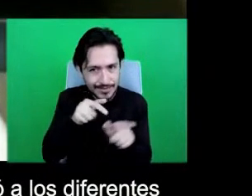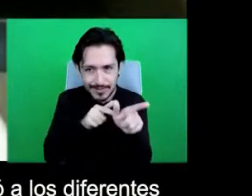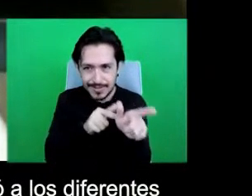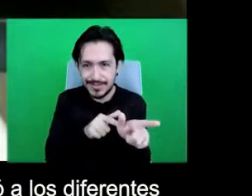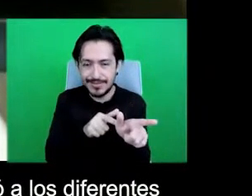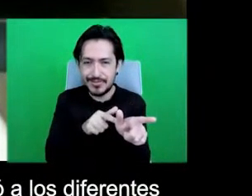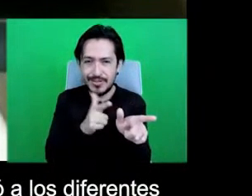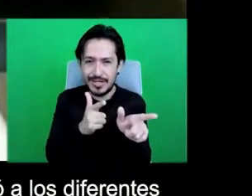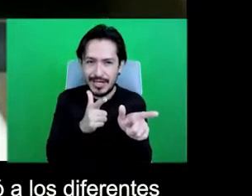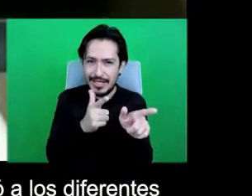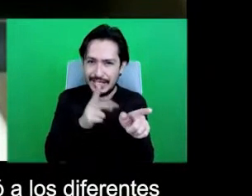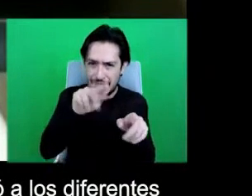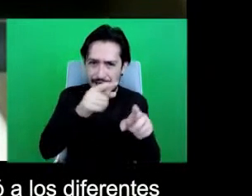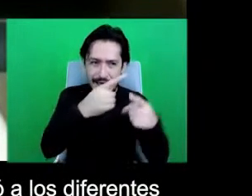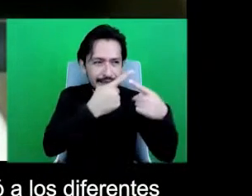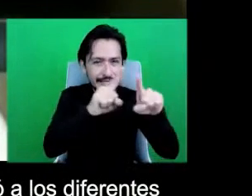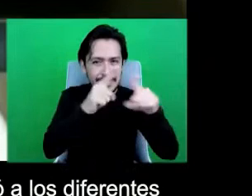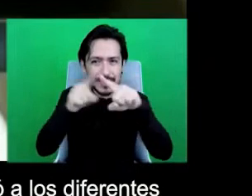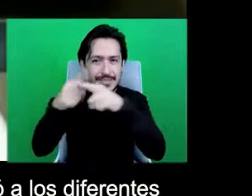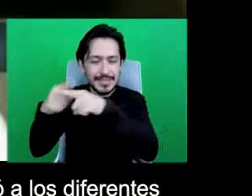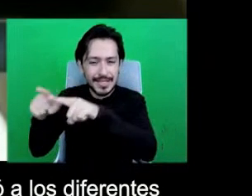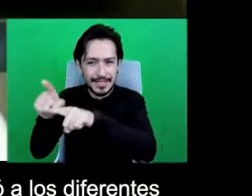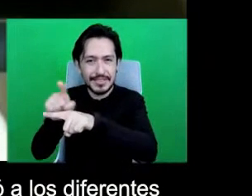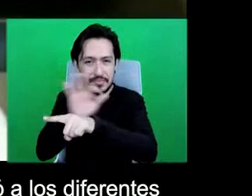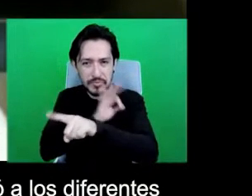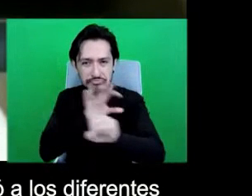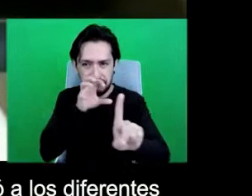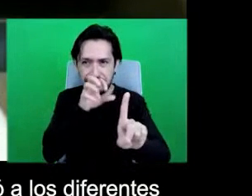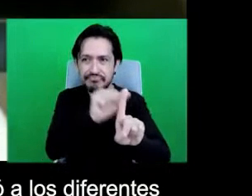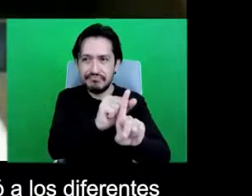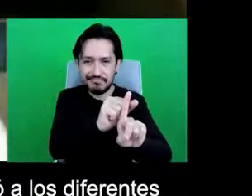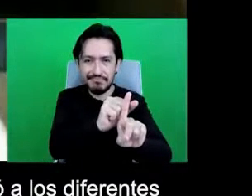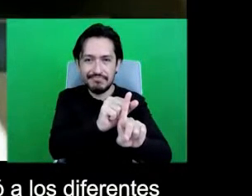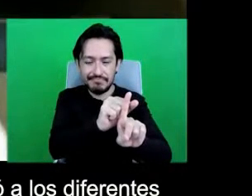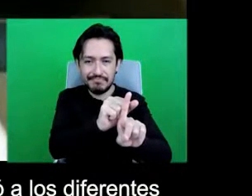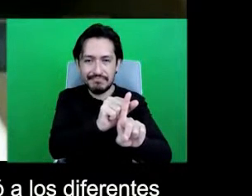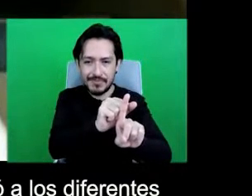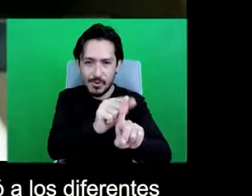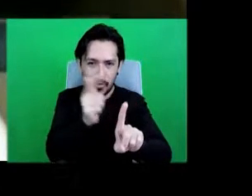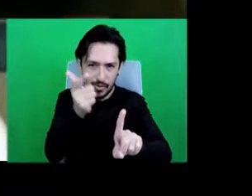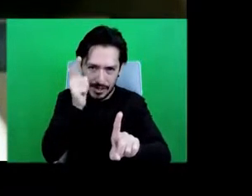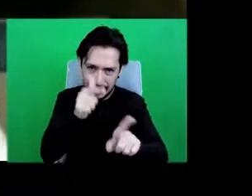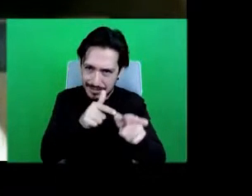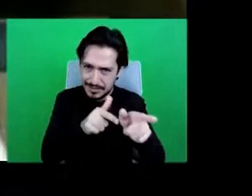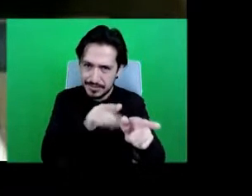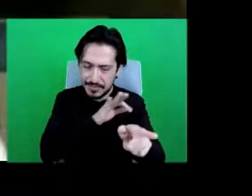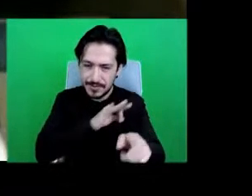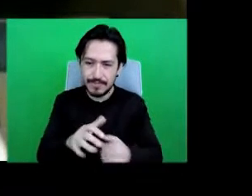llegó a con los diferentes participantes. Yo creo que sería